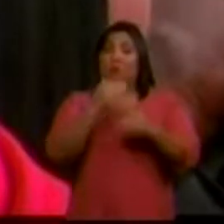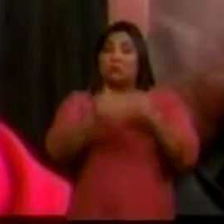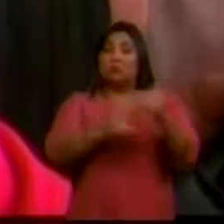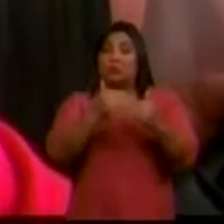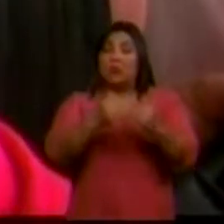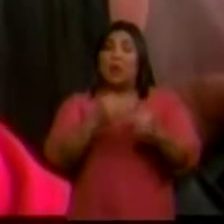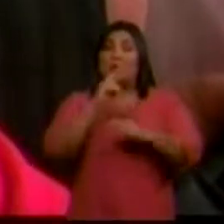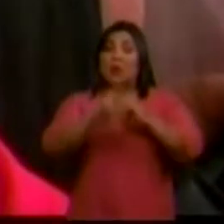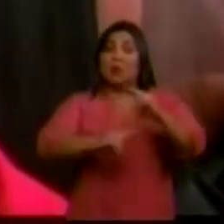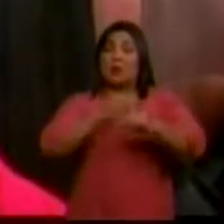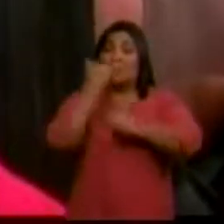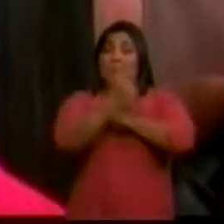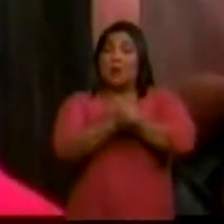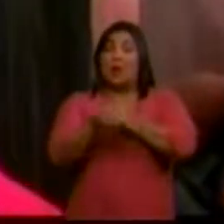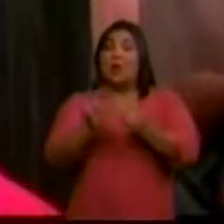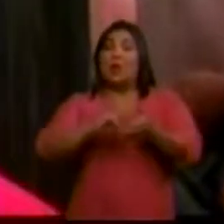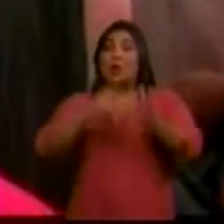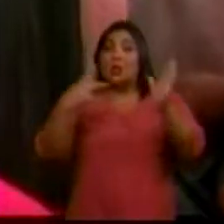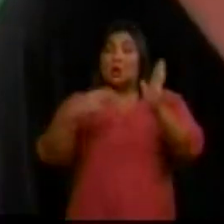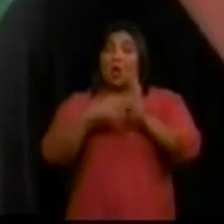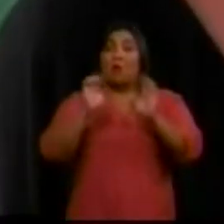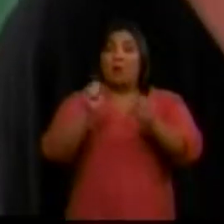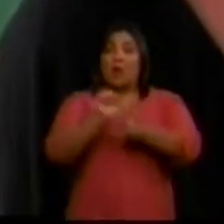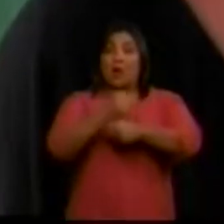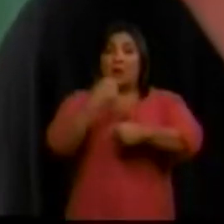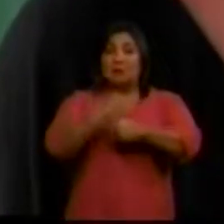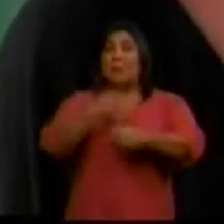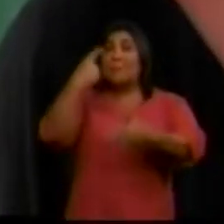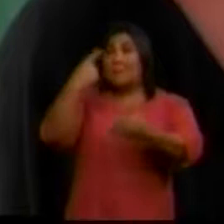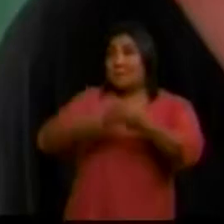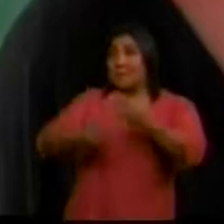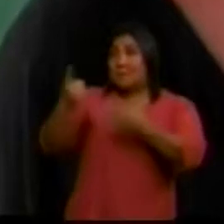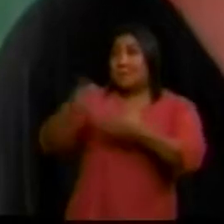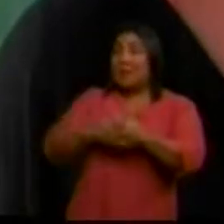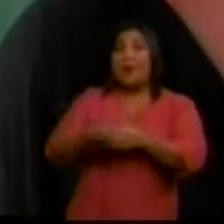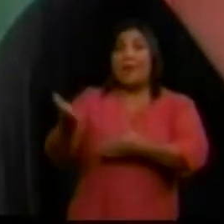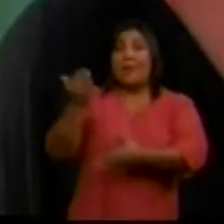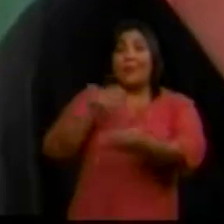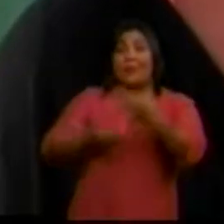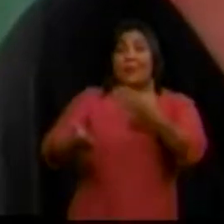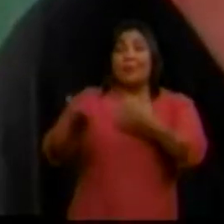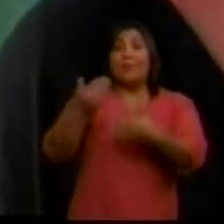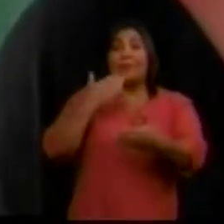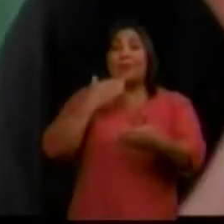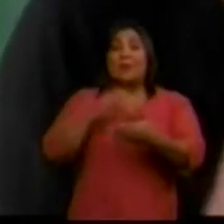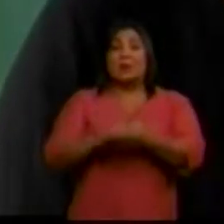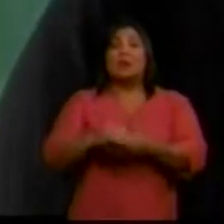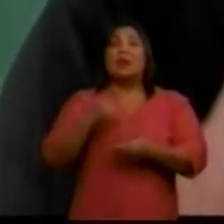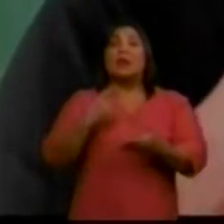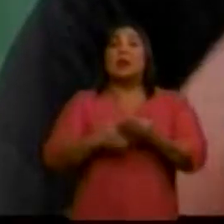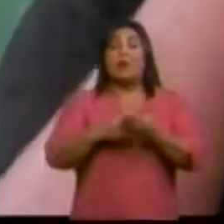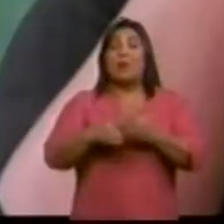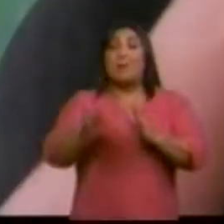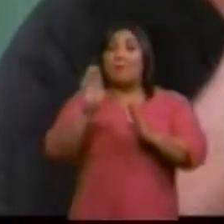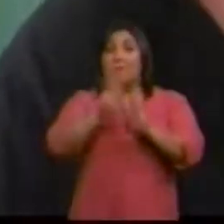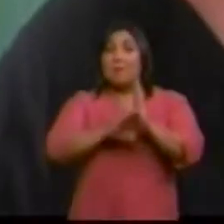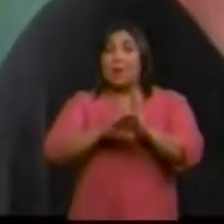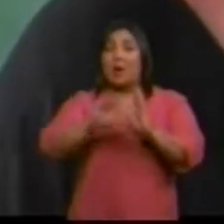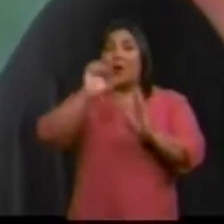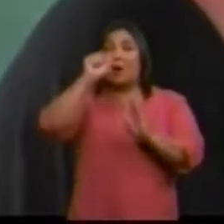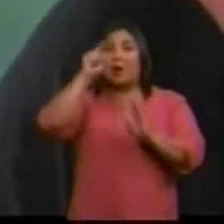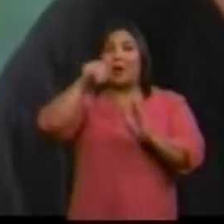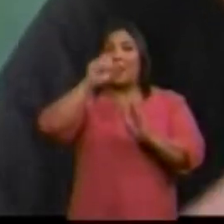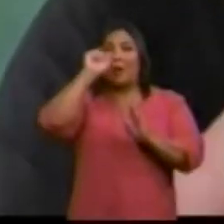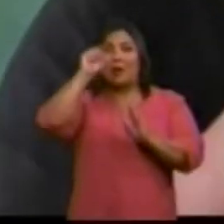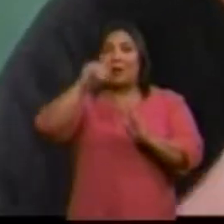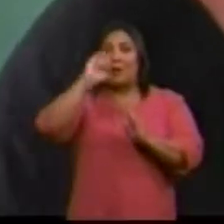del país, traer la tecnología y poder hacerlo. Para la comercialización de productos con cannabidol bajo